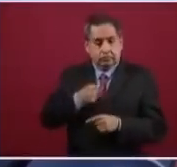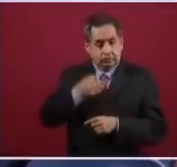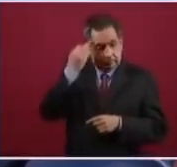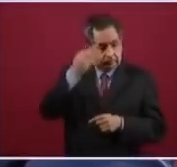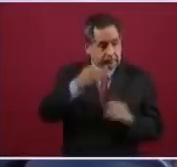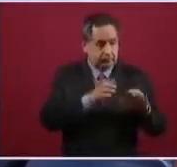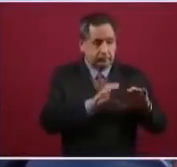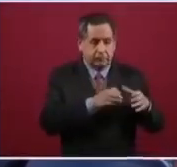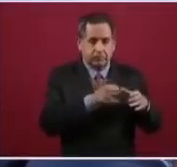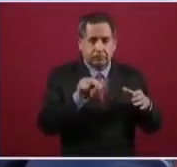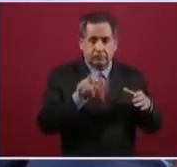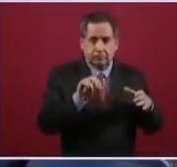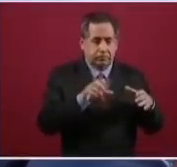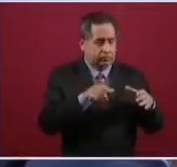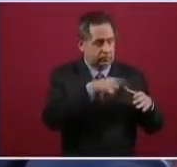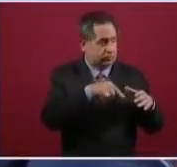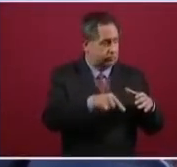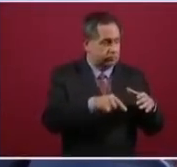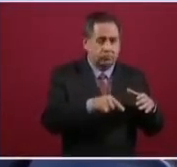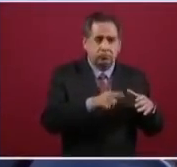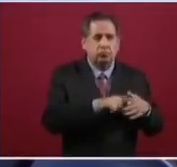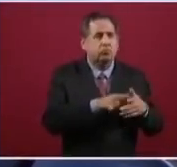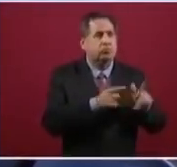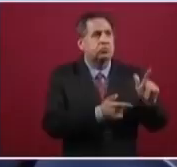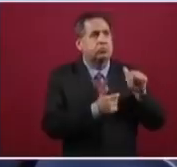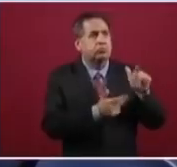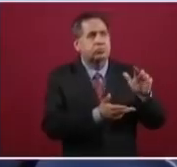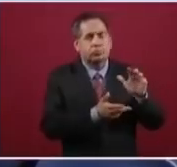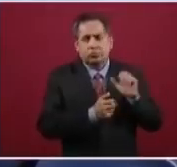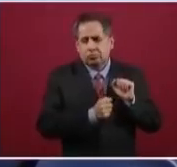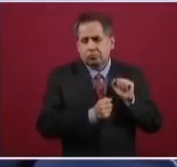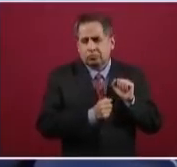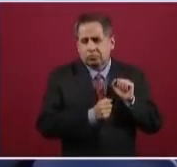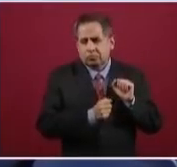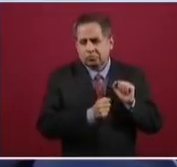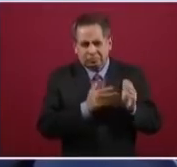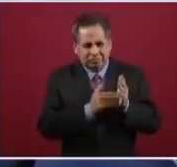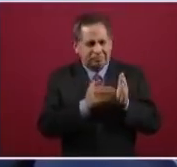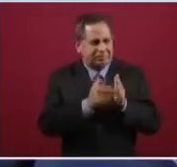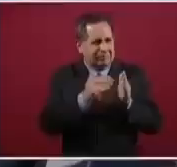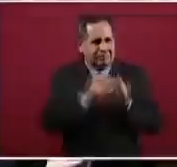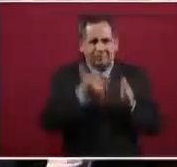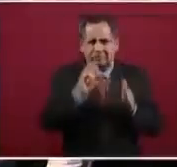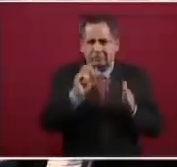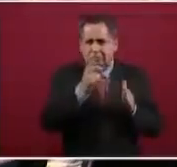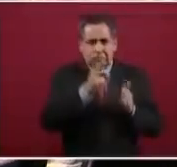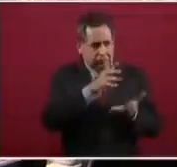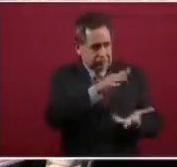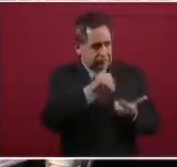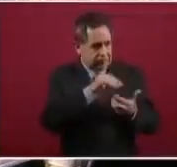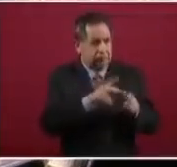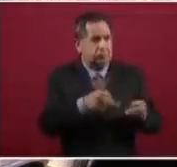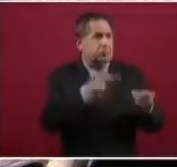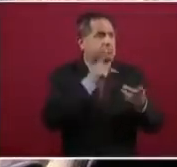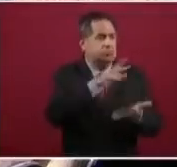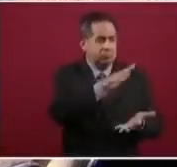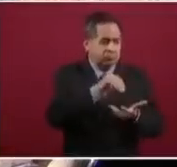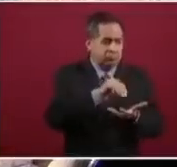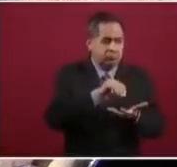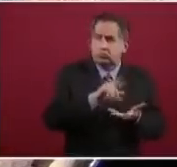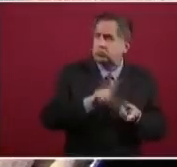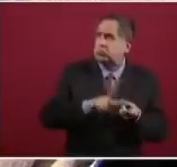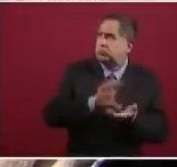neoliberal se recibieron miles de millones de dólares por la venta de petróleo al